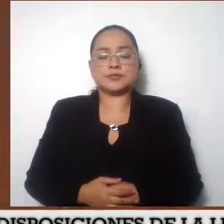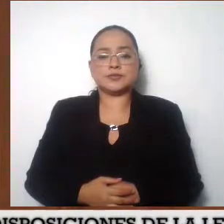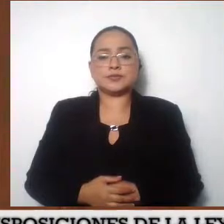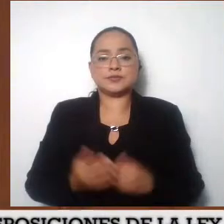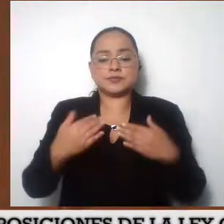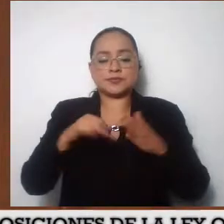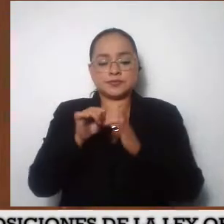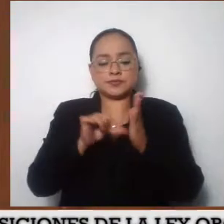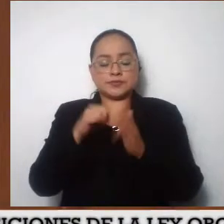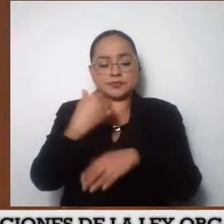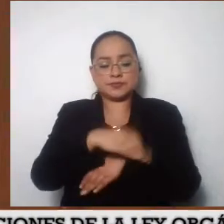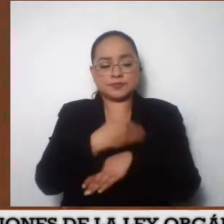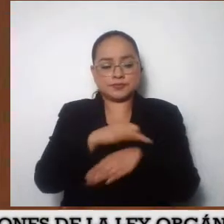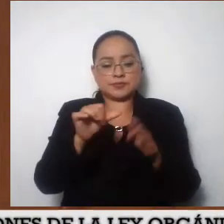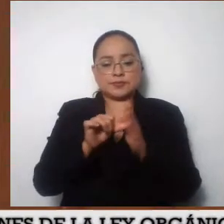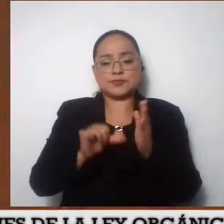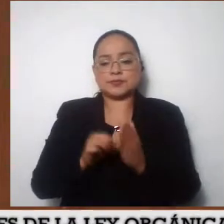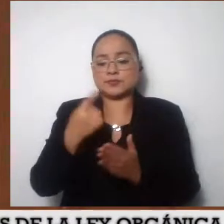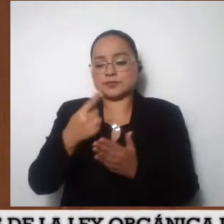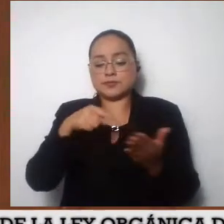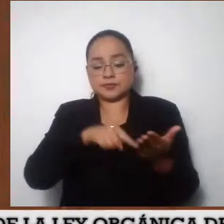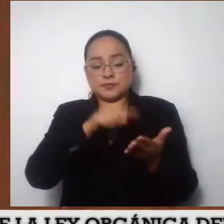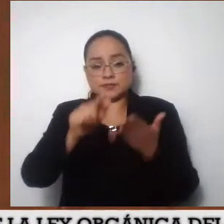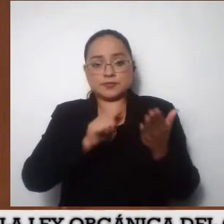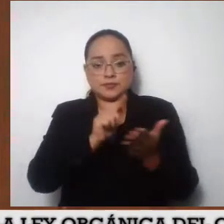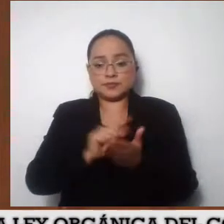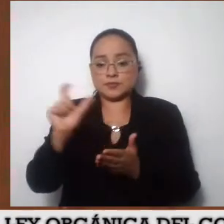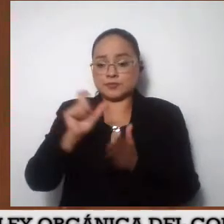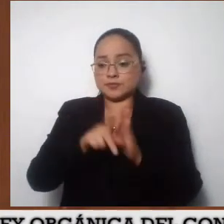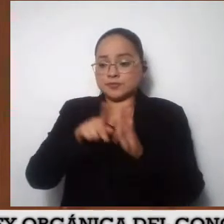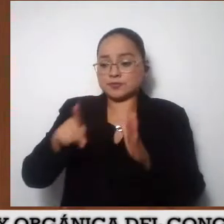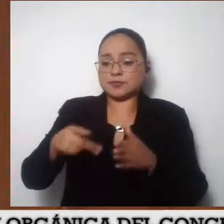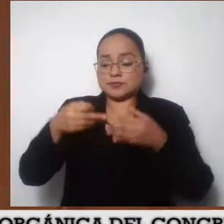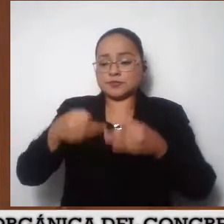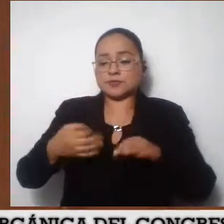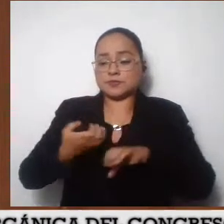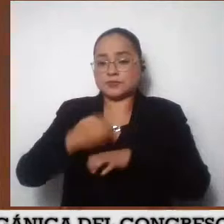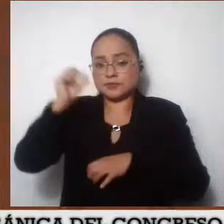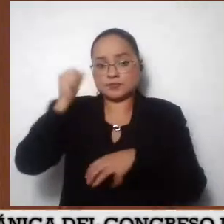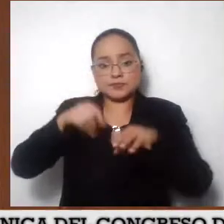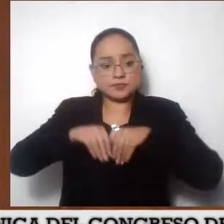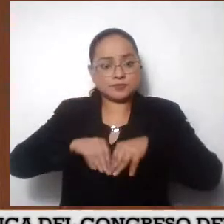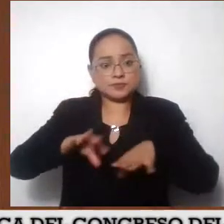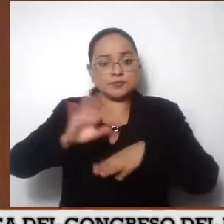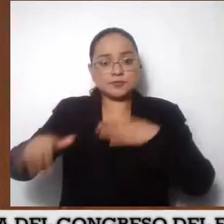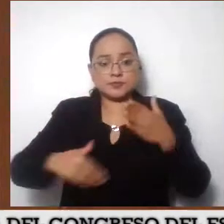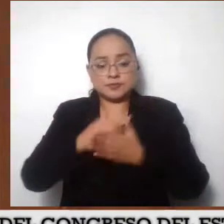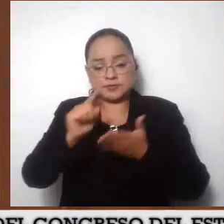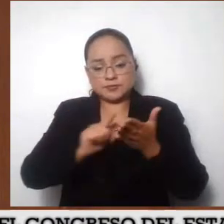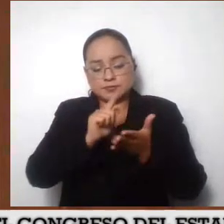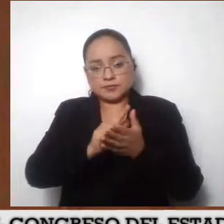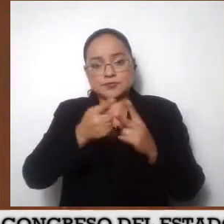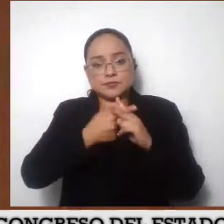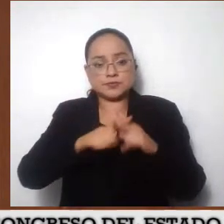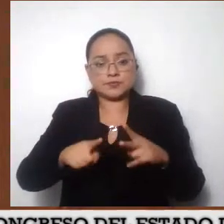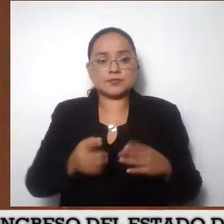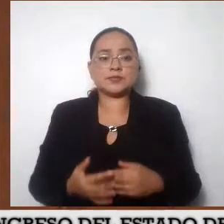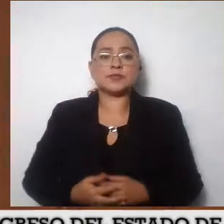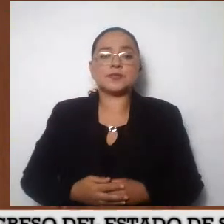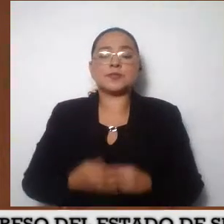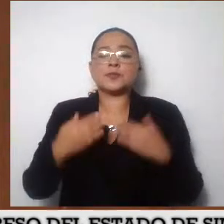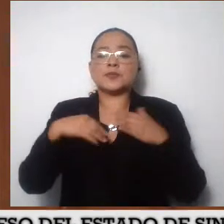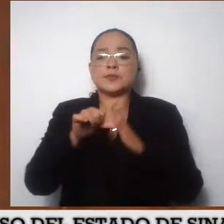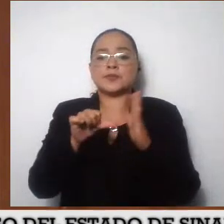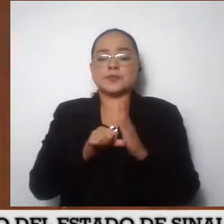Transitorios. Artículo primero. El presente decreto entrará en vigor al día siguiente de su publicación en el periódico oficial El Estado de Sinaloa. Artículo